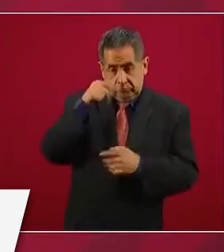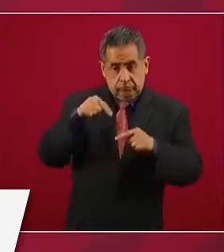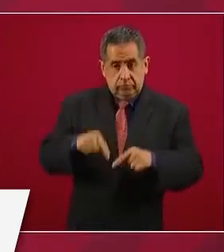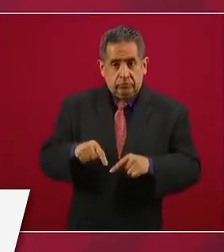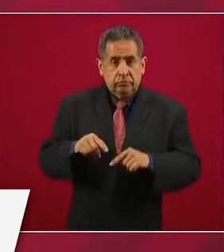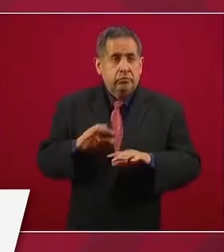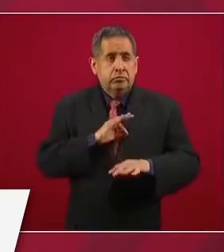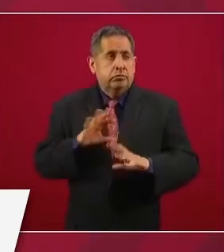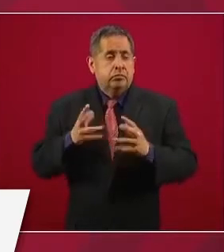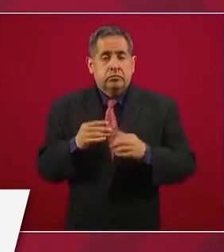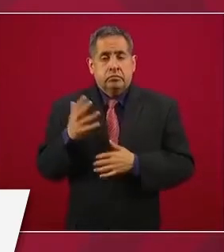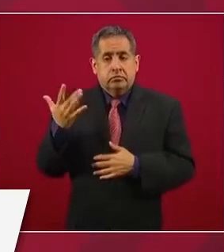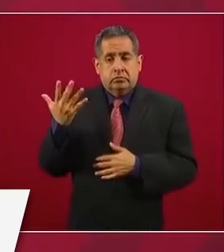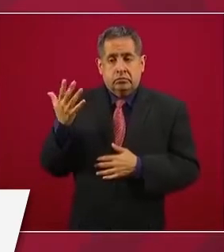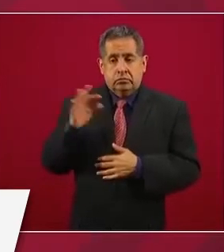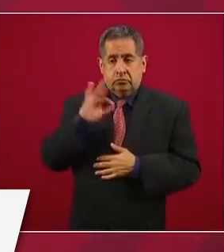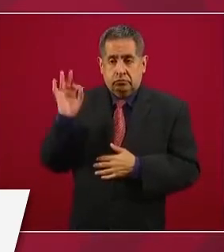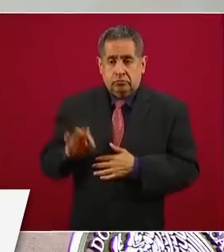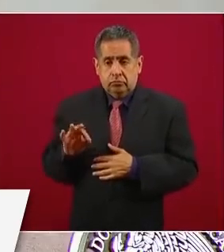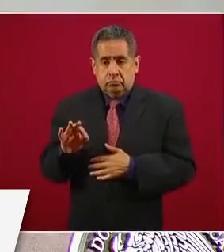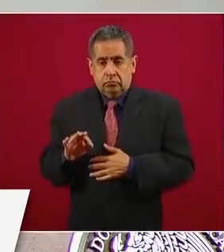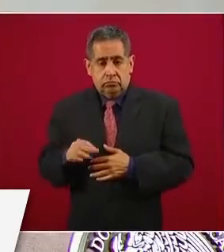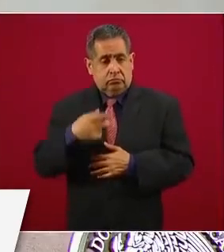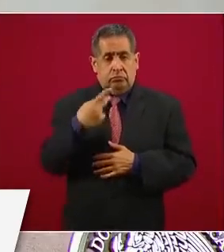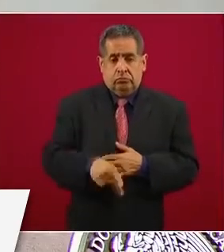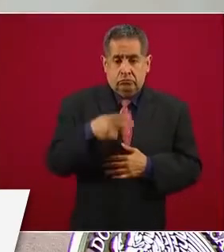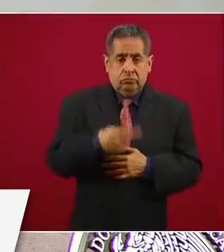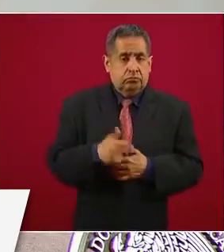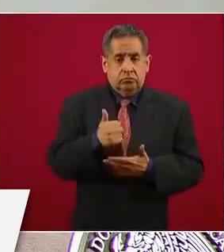casi el 50% son ingresos propios